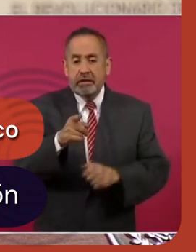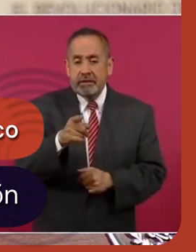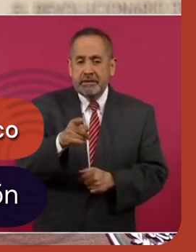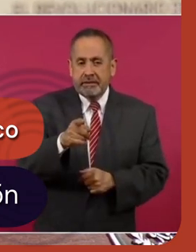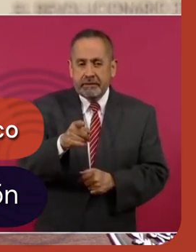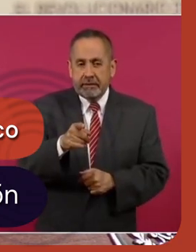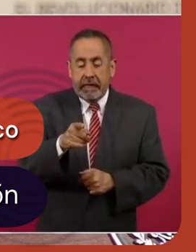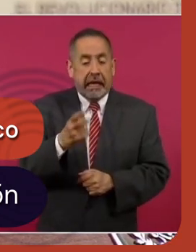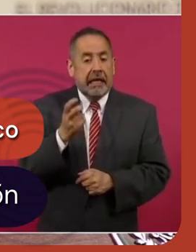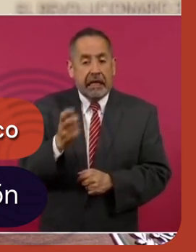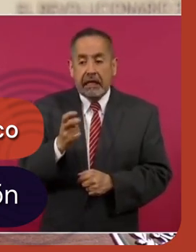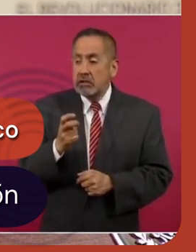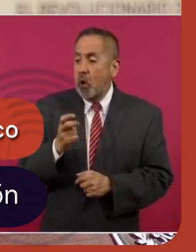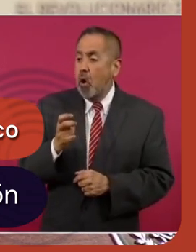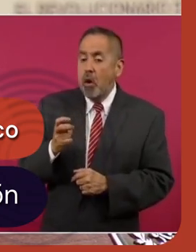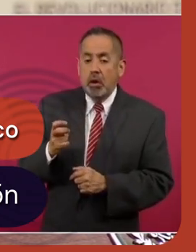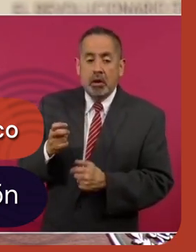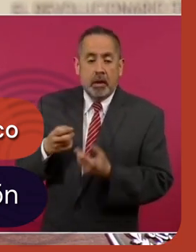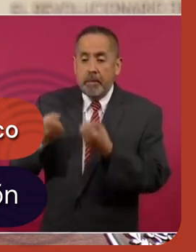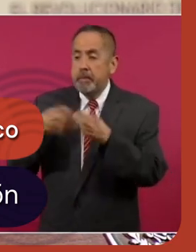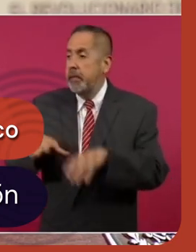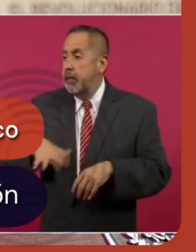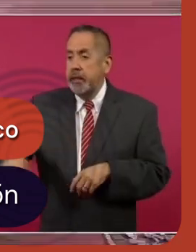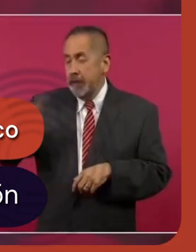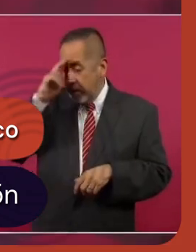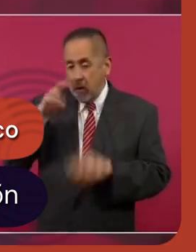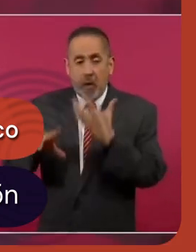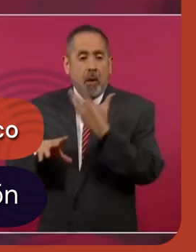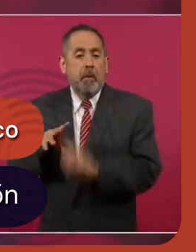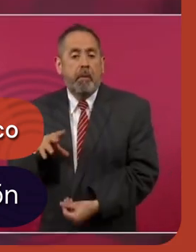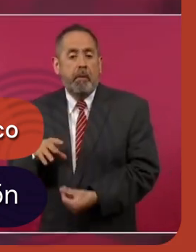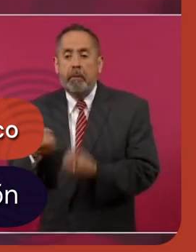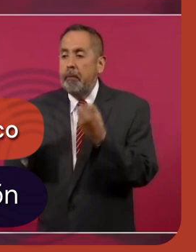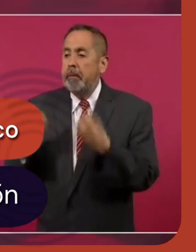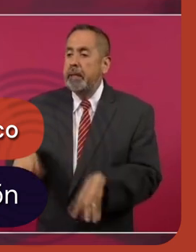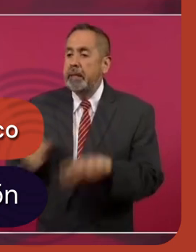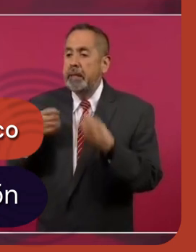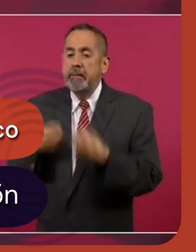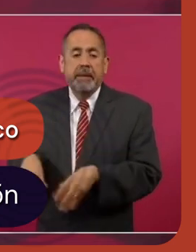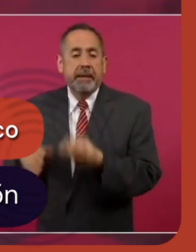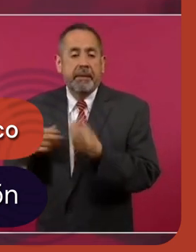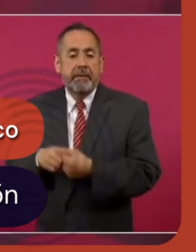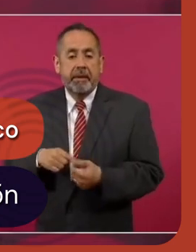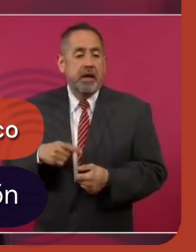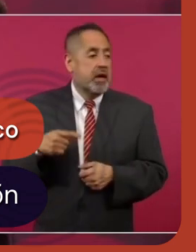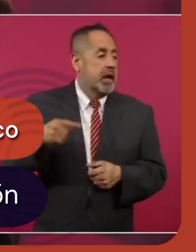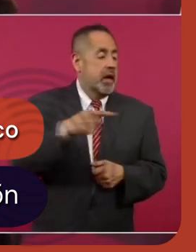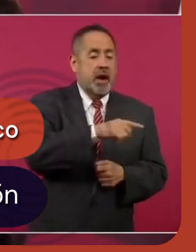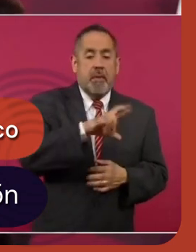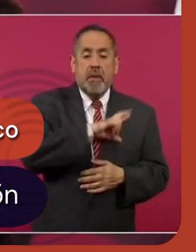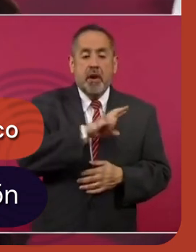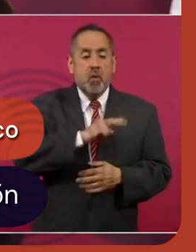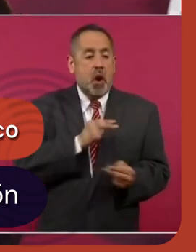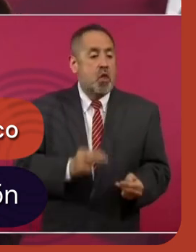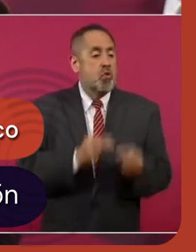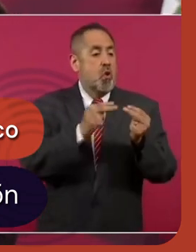se fugaba, se iba del país, se